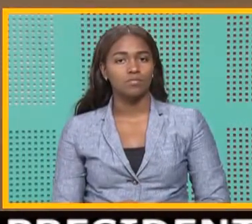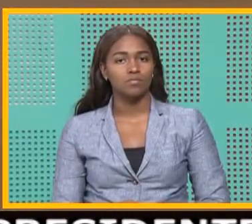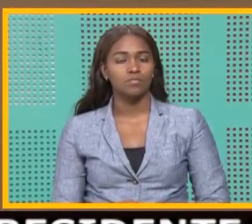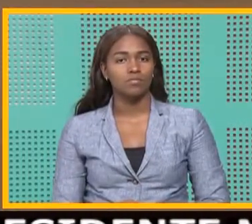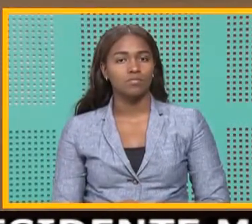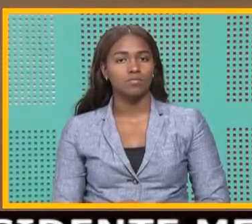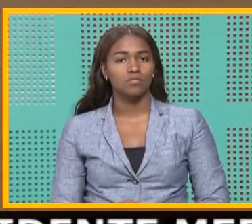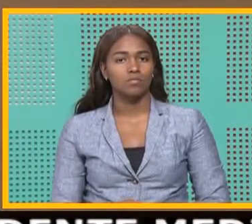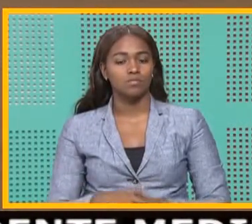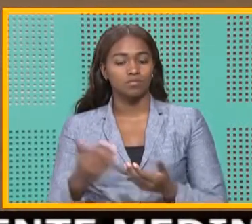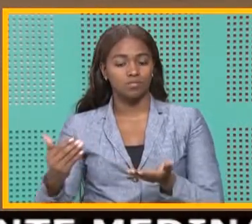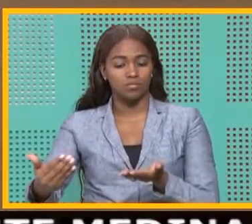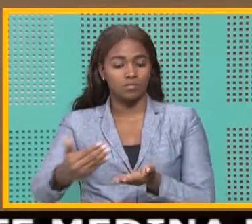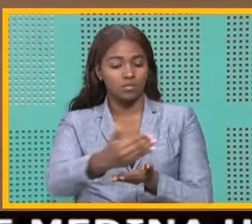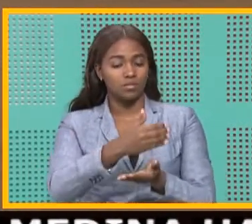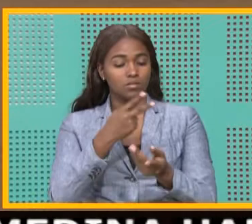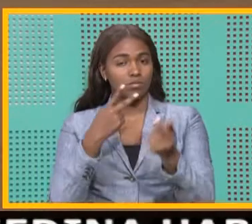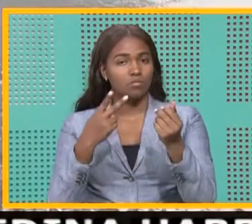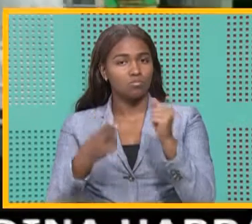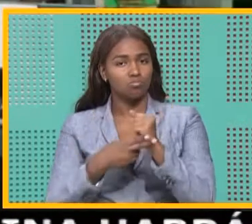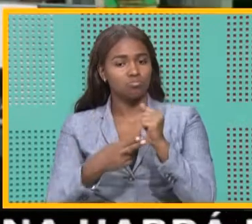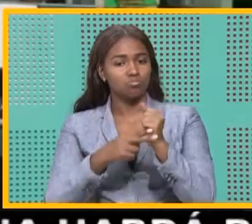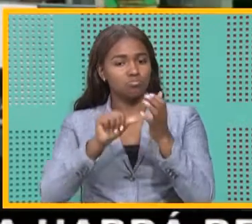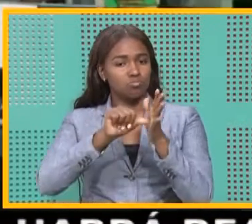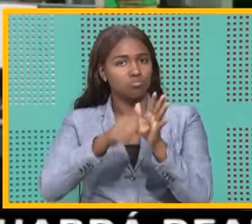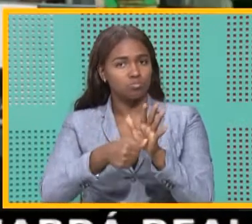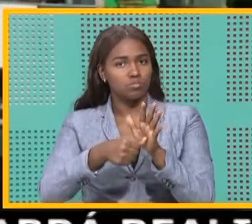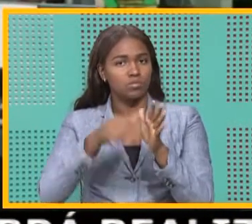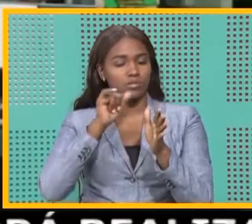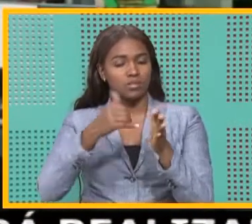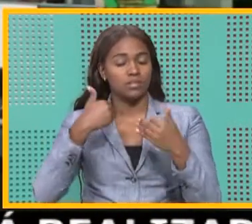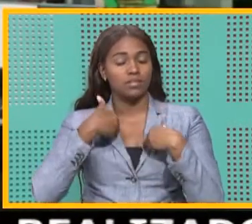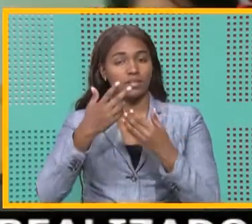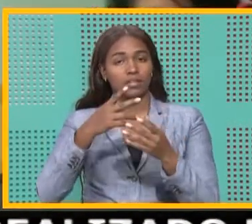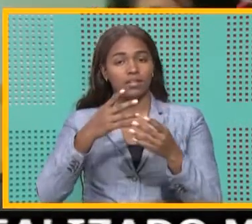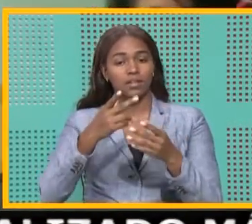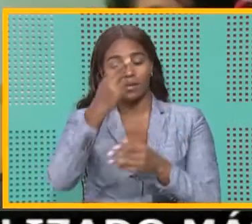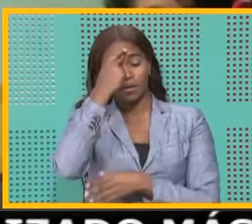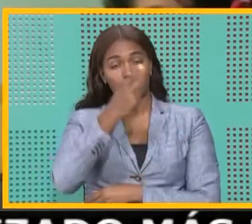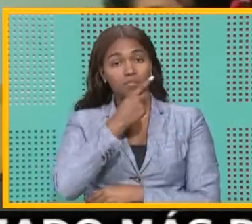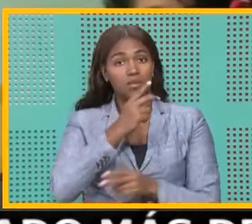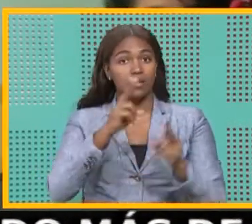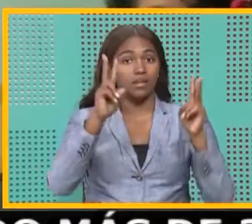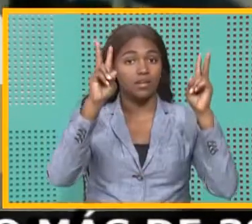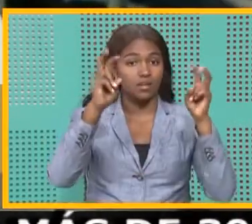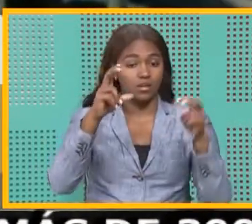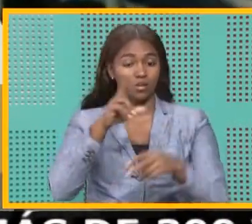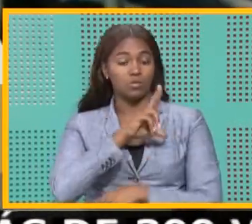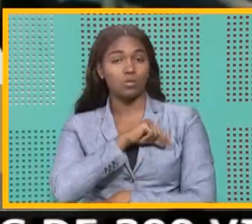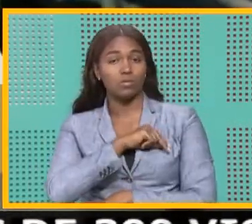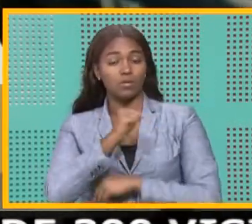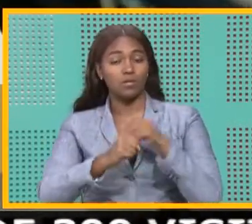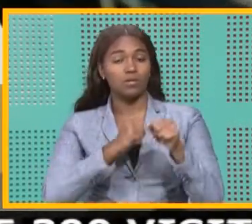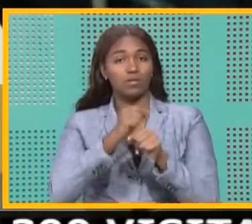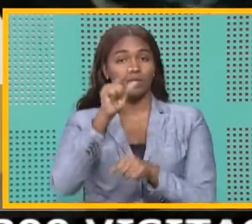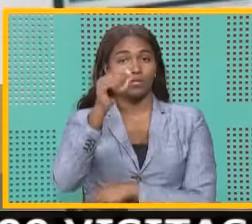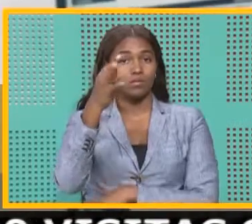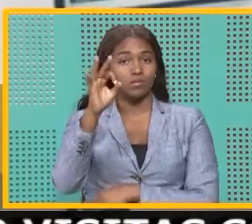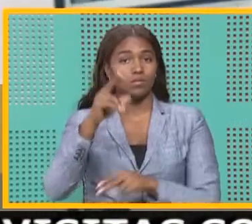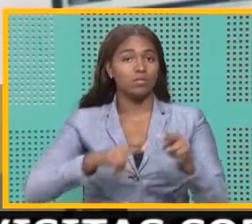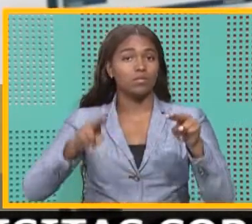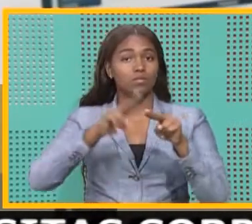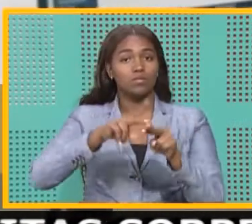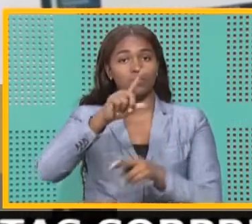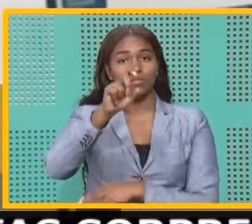Amigos, las recaudaciones aduaneras que registró la República Dominicana entre enero y noviembre del 2019 ascendieron a los